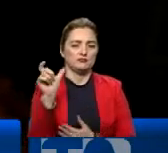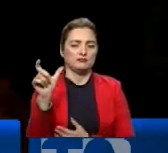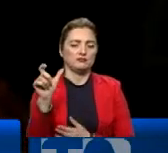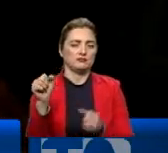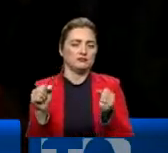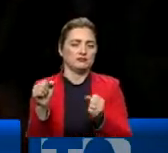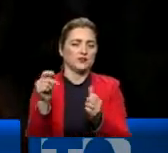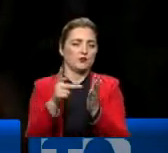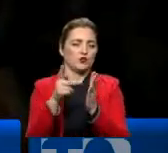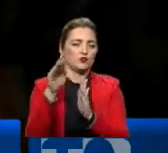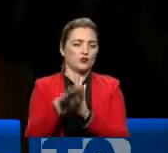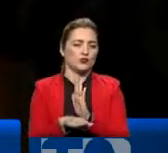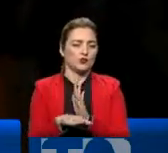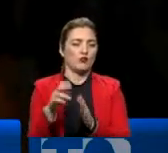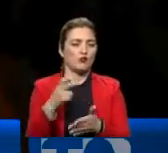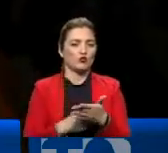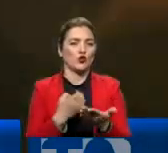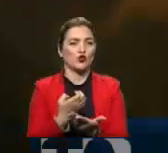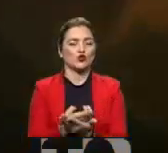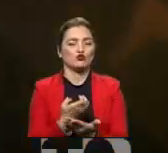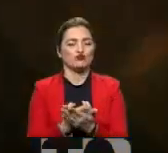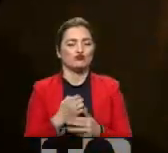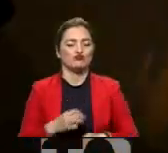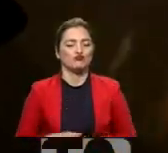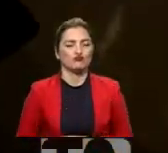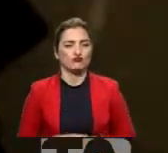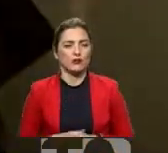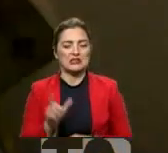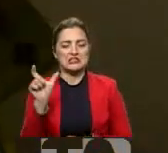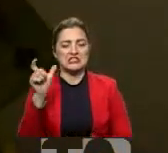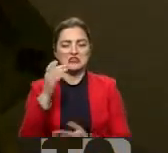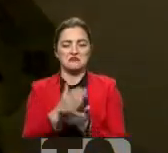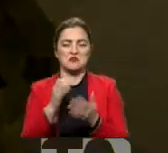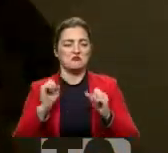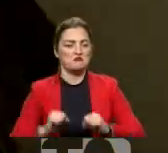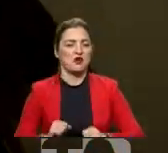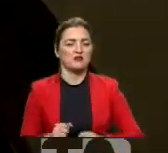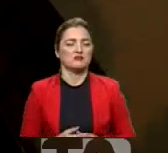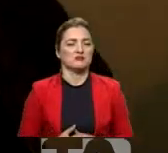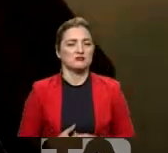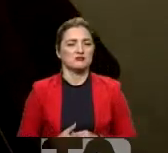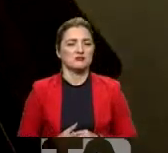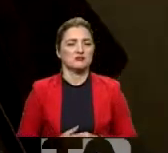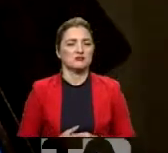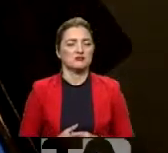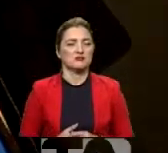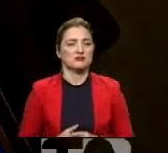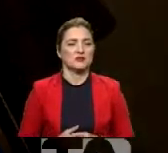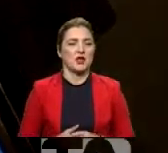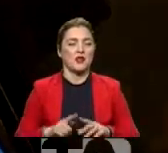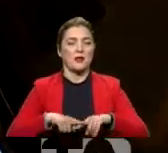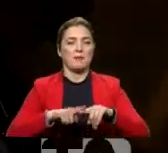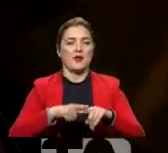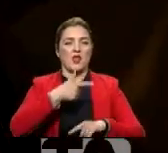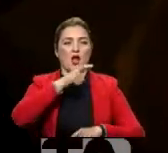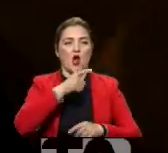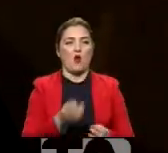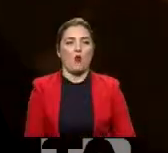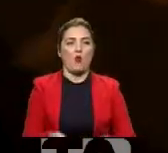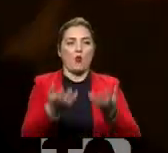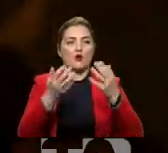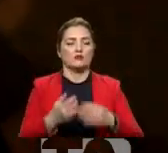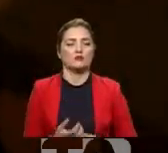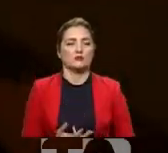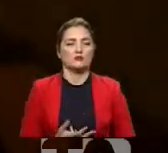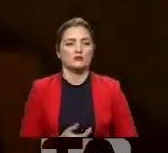licencia de conducir, multas económicas y suspensión de la licencia, dependiendo de la cantidad de alcohol que haya ingerido